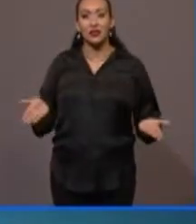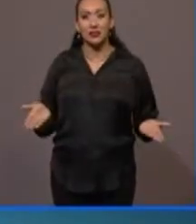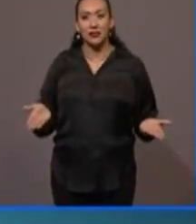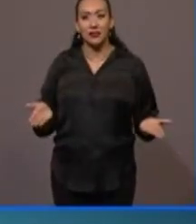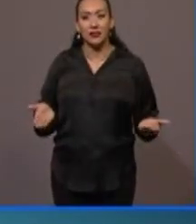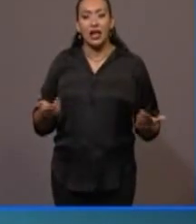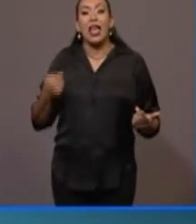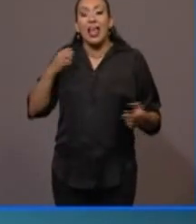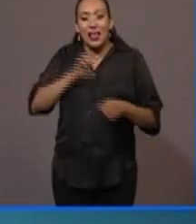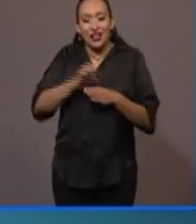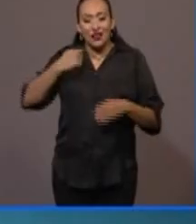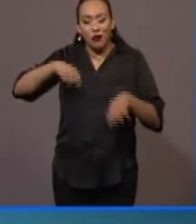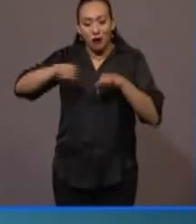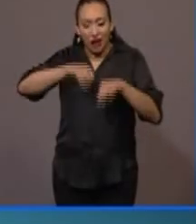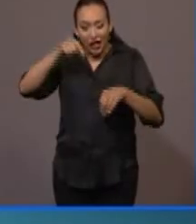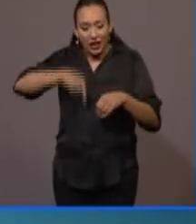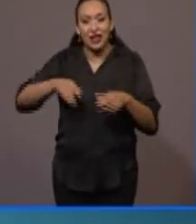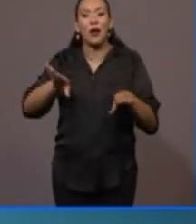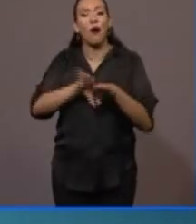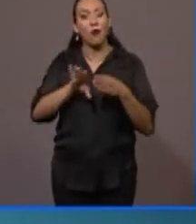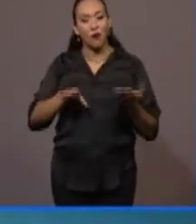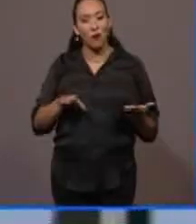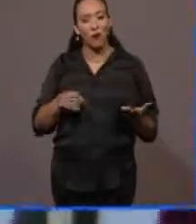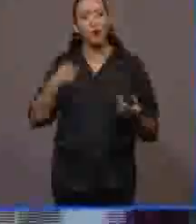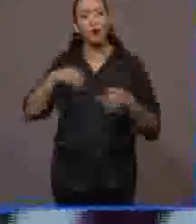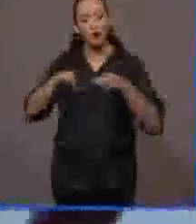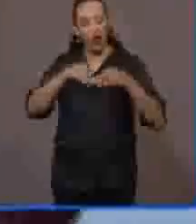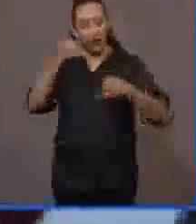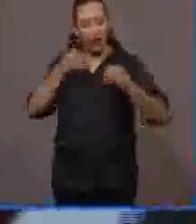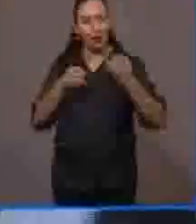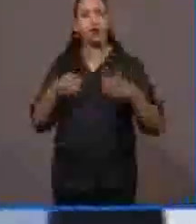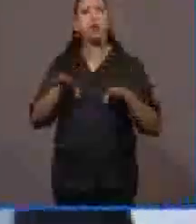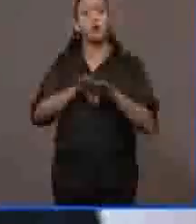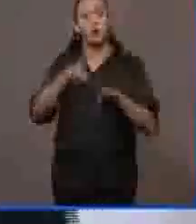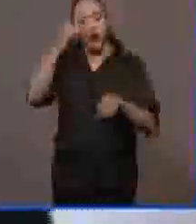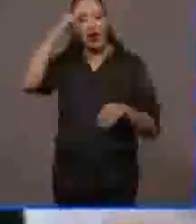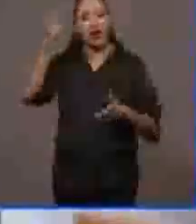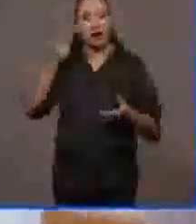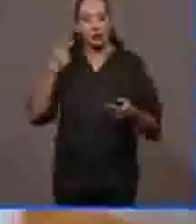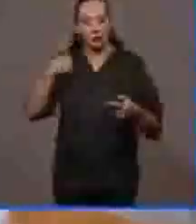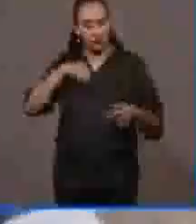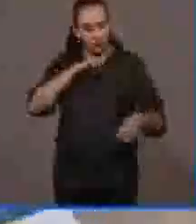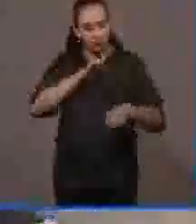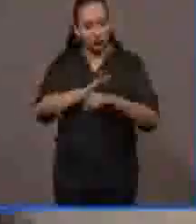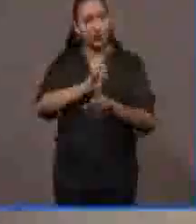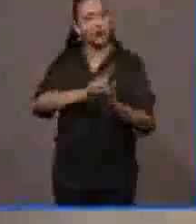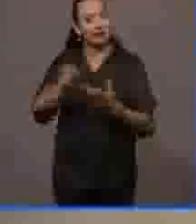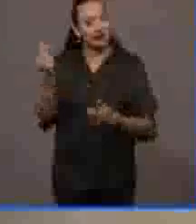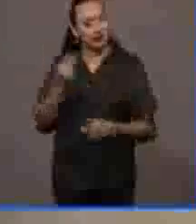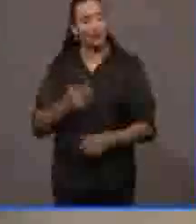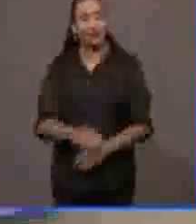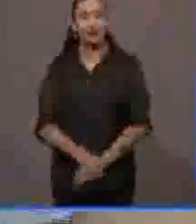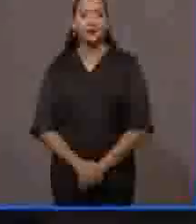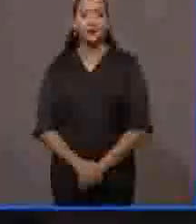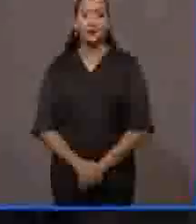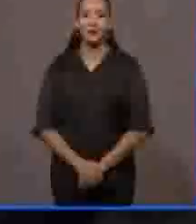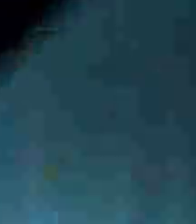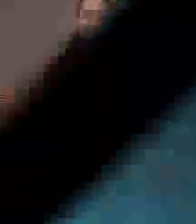¿Por qué existimos como oficiales de las Cortes? Para el canal del Poder Judicial de la Federación, Rosy